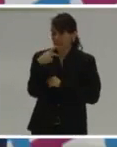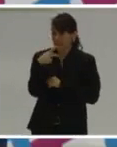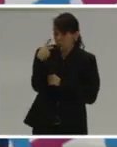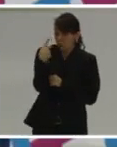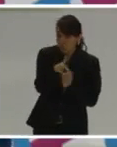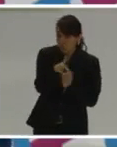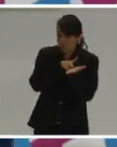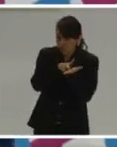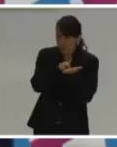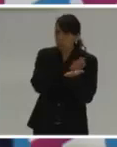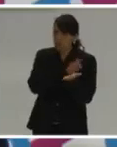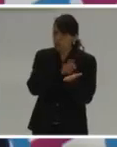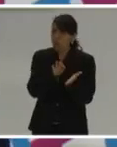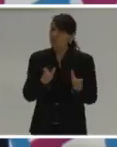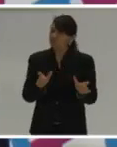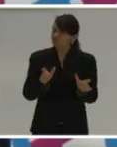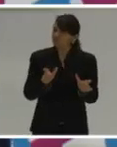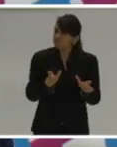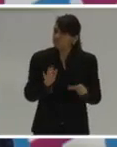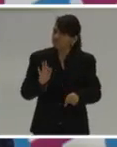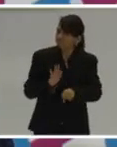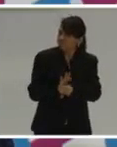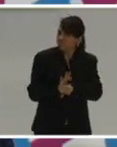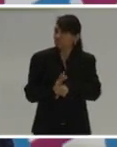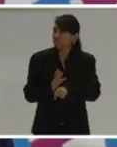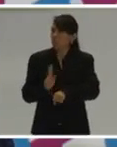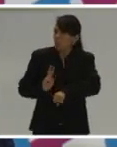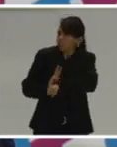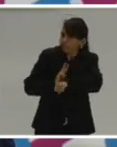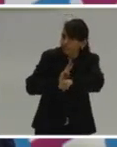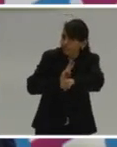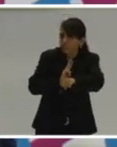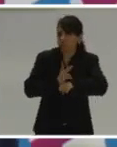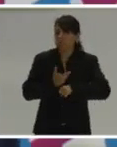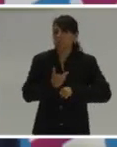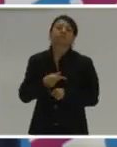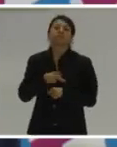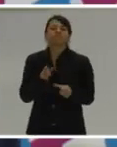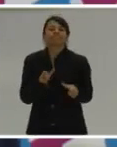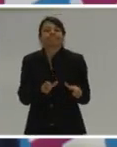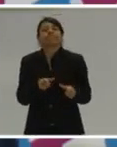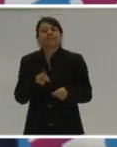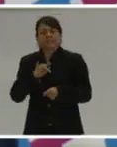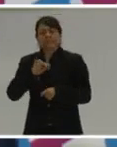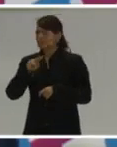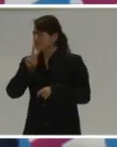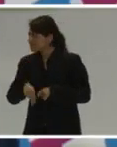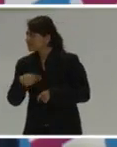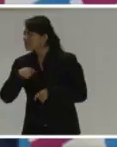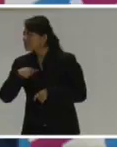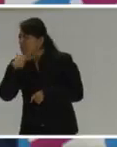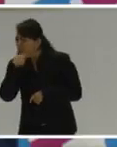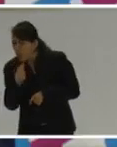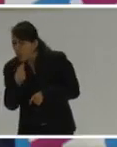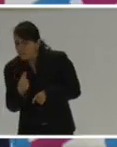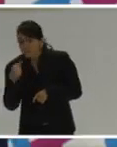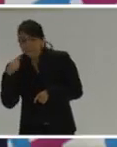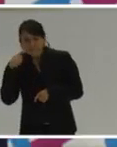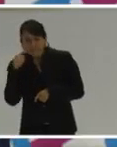ejercidos. Si bien hay una distinción en la identidad de las mujeres frente a los hombres debido a los roles de